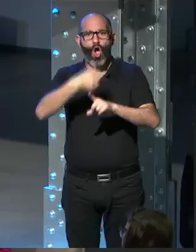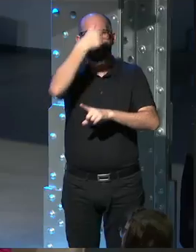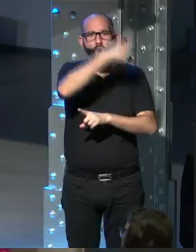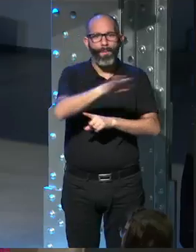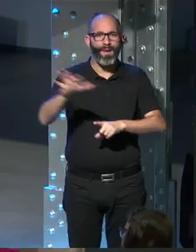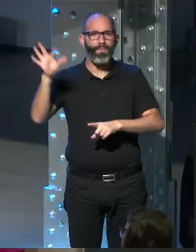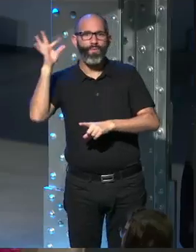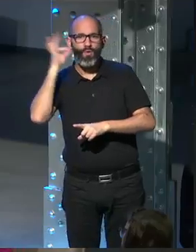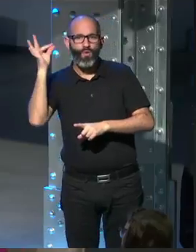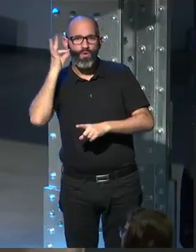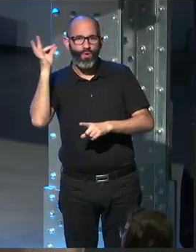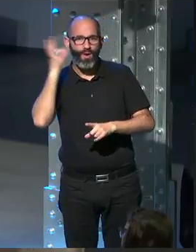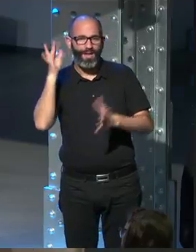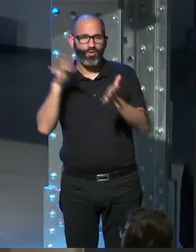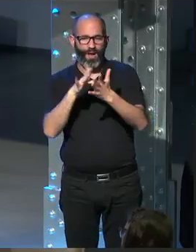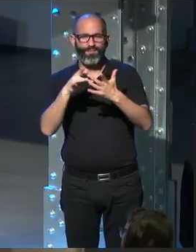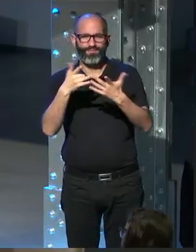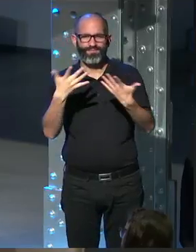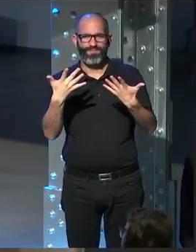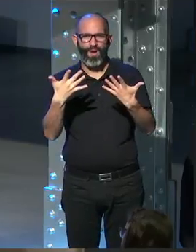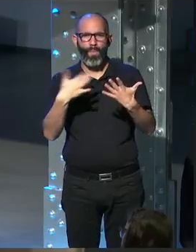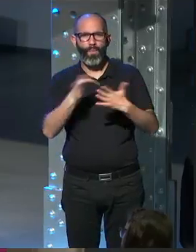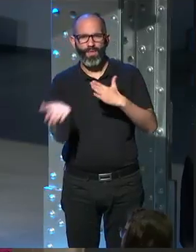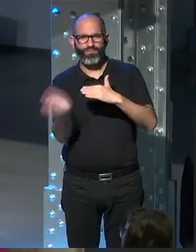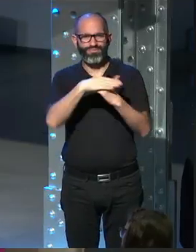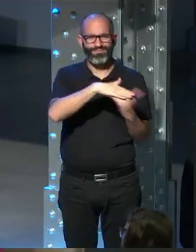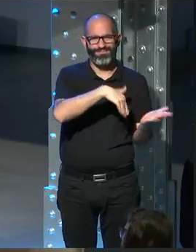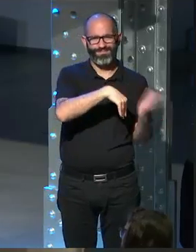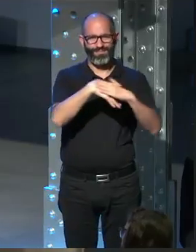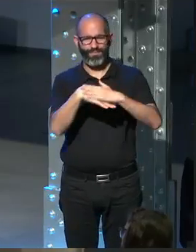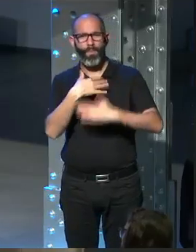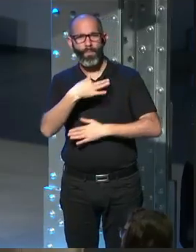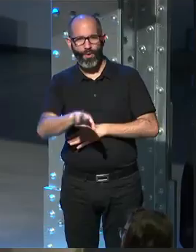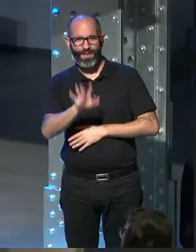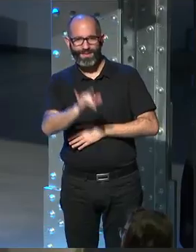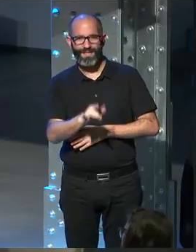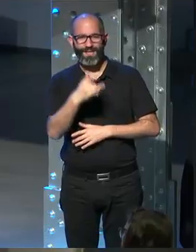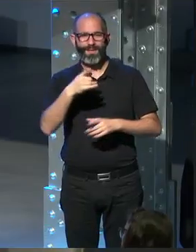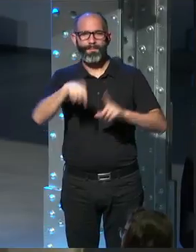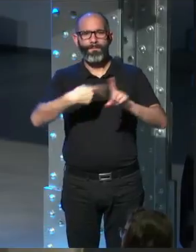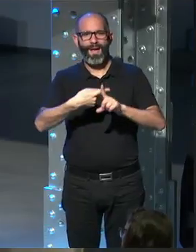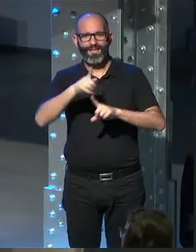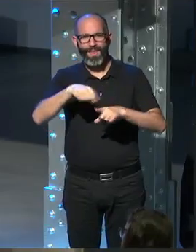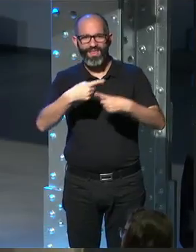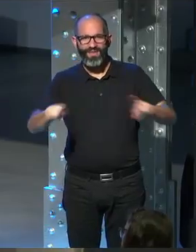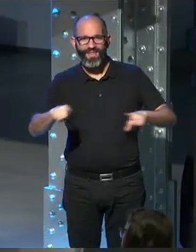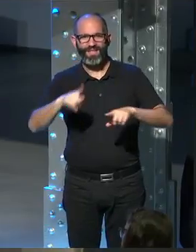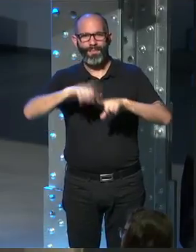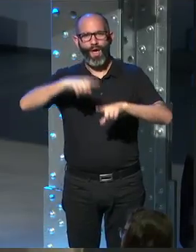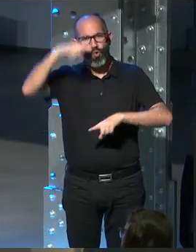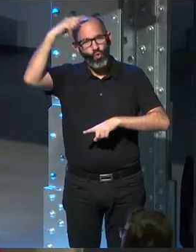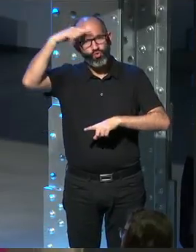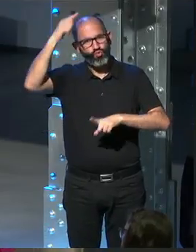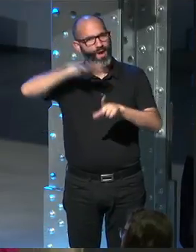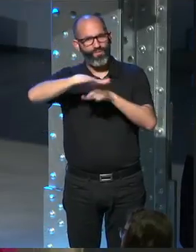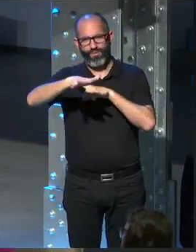muchísimo mayor que cualquier diferencia que pueda haber. Luego, estas diferencias hay que tener en cuenta el papel de la cultura, y